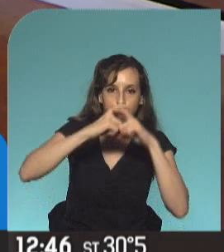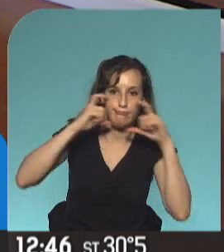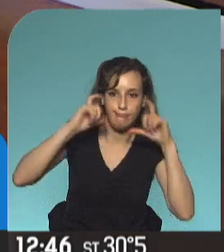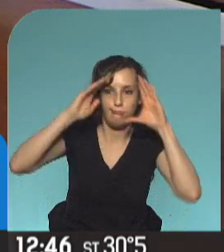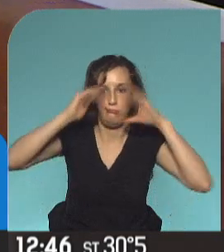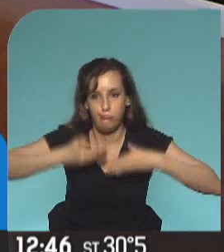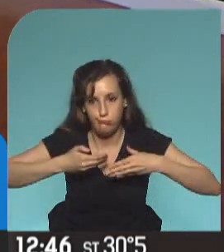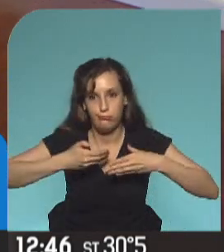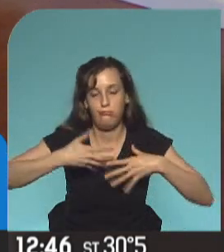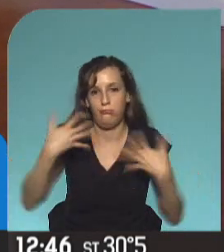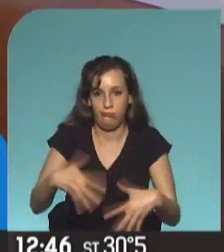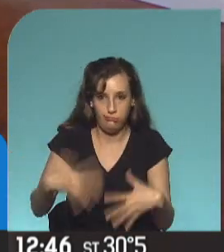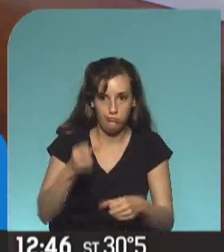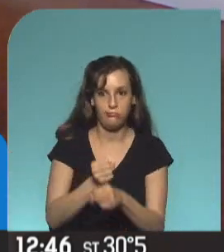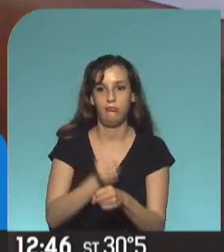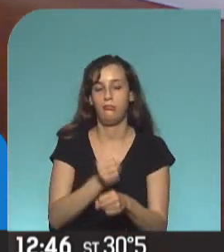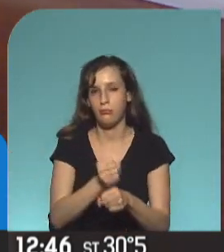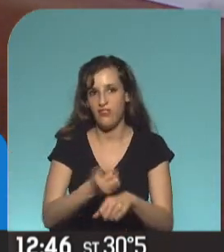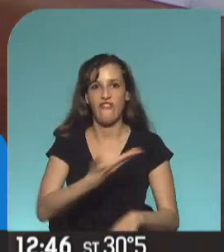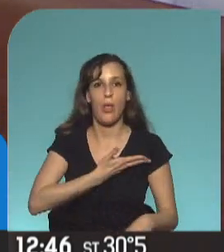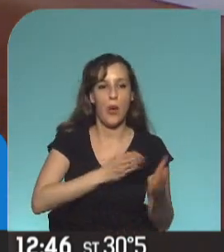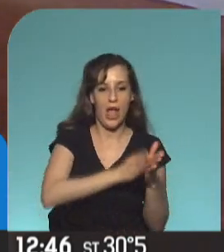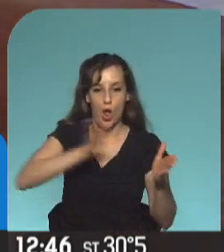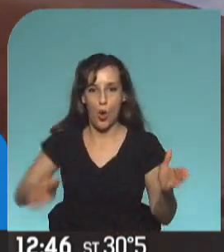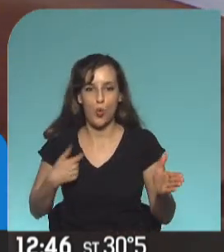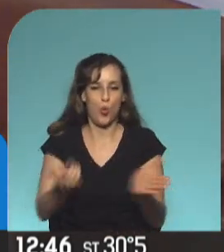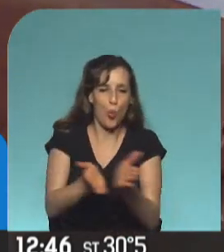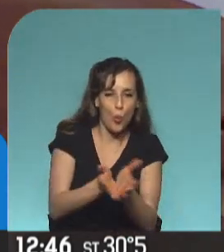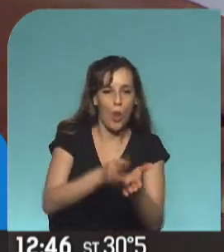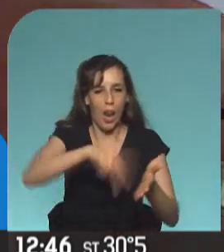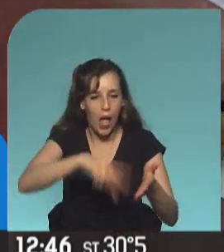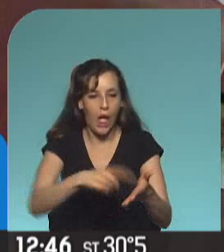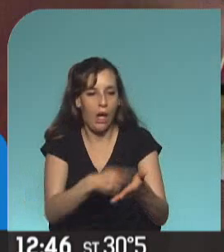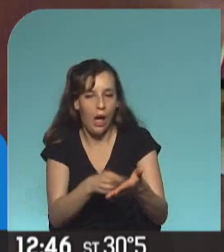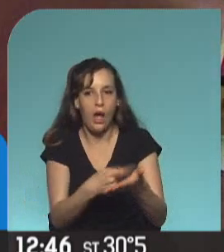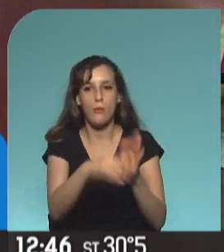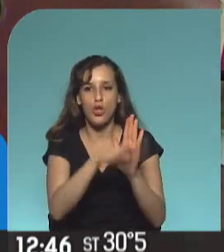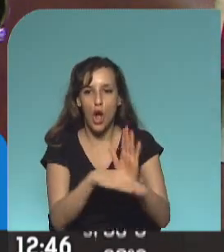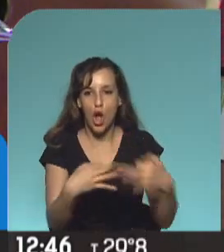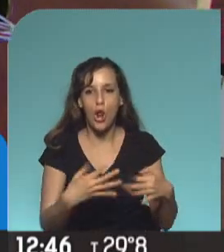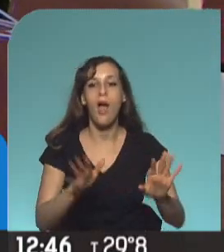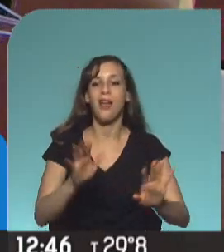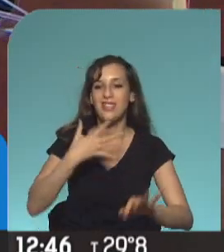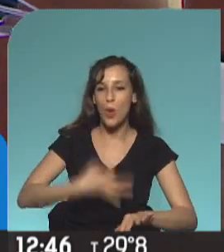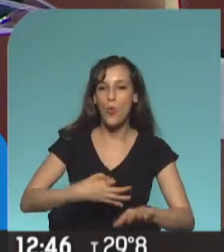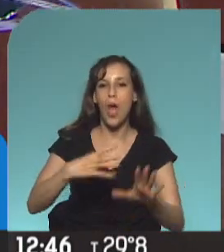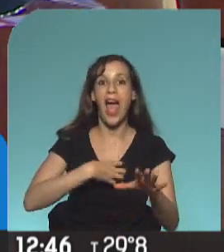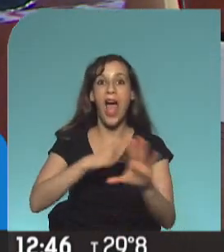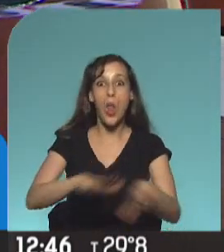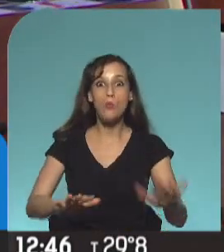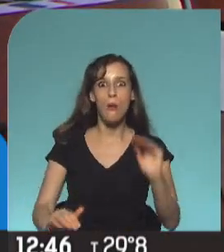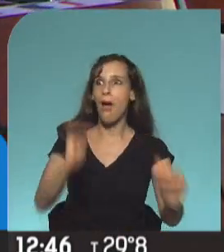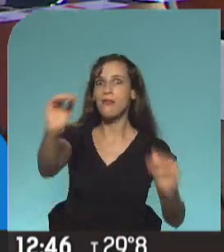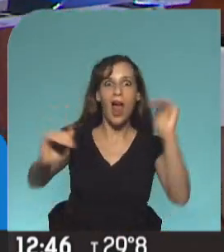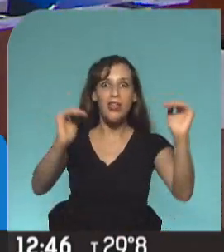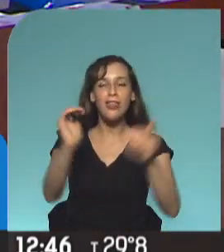todo febrero trabajando, preparándonos, leyendo. Lo vas a ver más grande, los entrenando. Pibes, los vamos a ver más grandes, pero no los vamos a poder